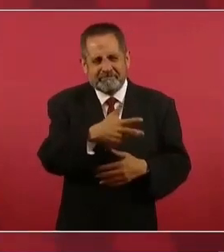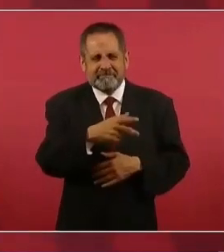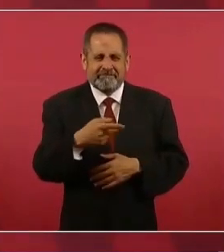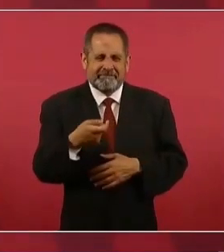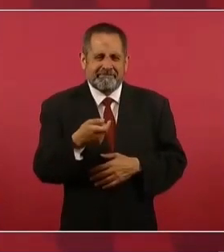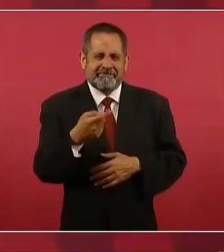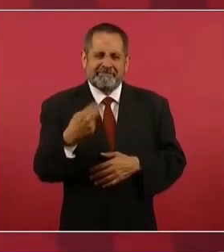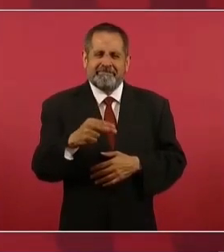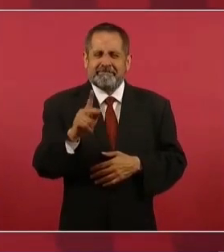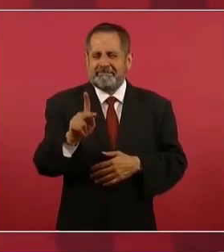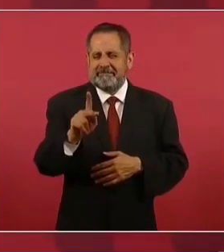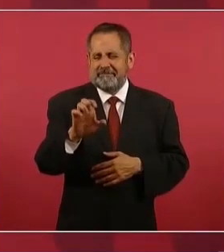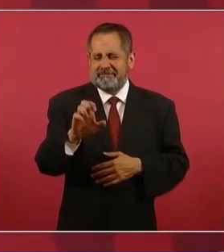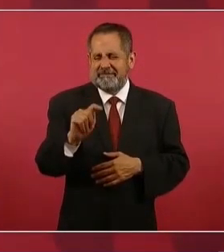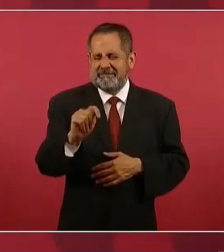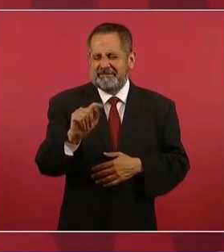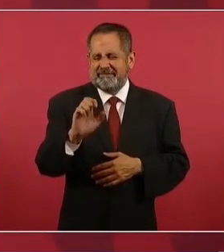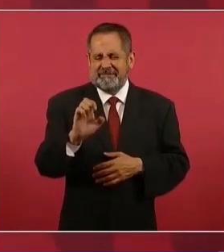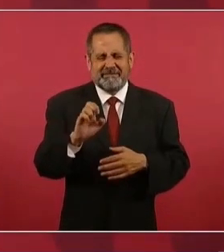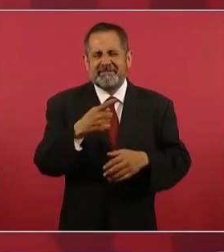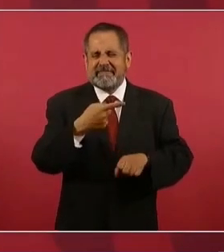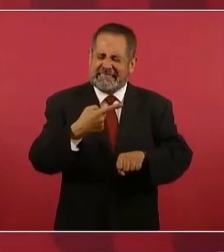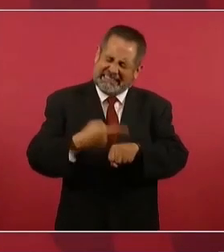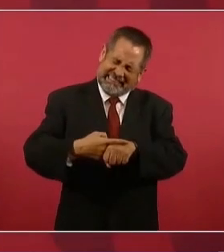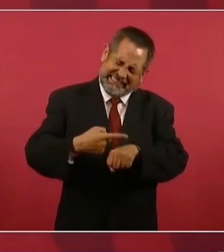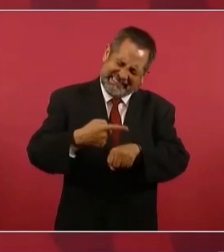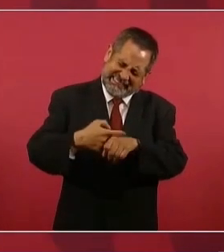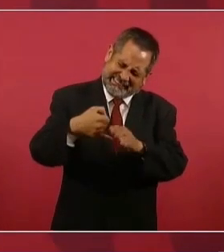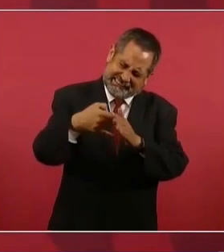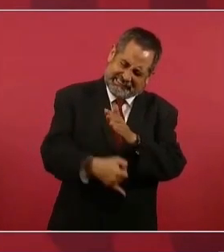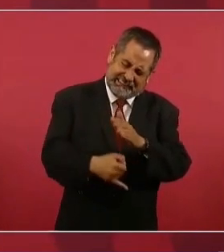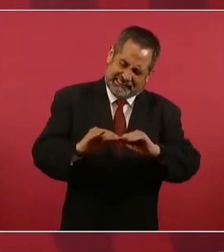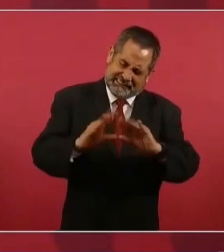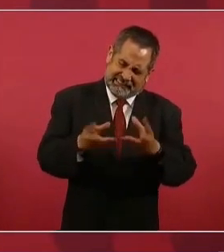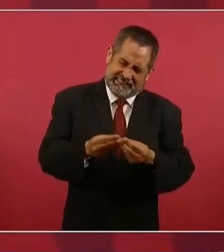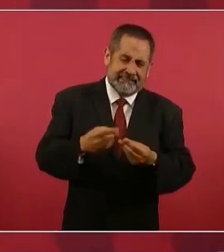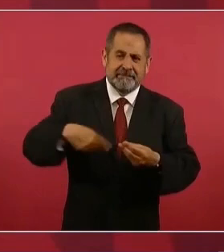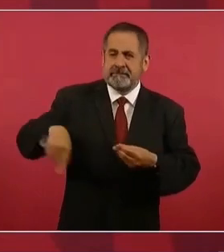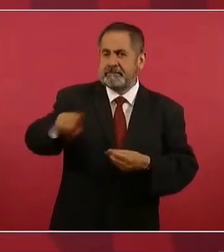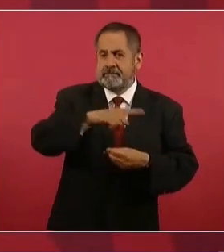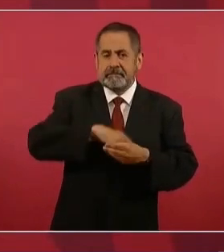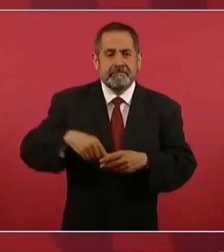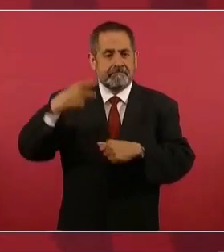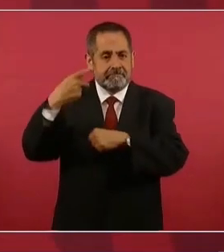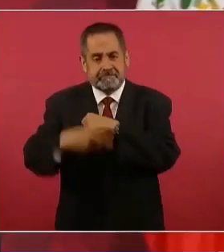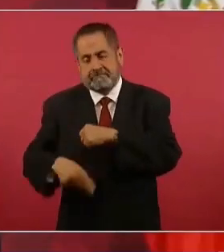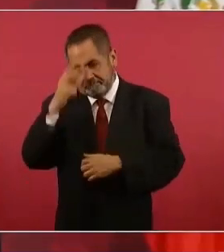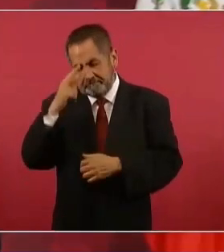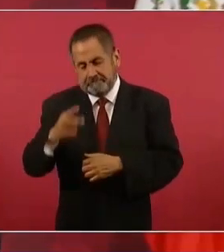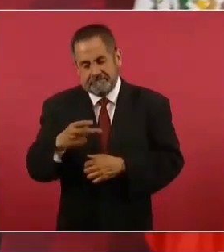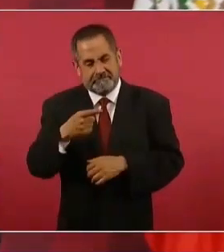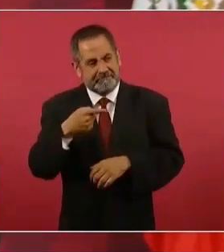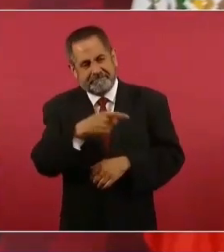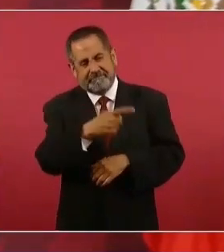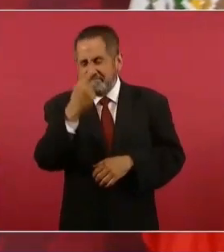que más ha dañado a México, esa corrupción.